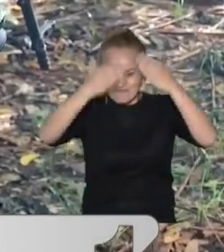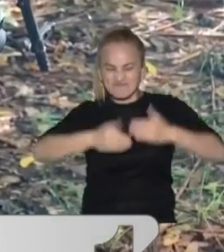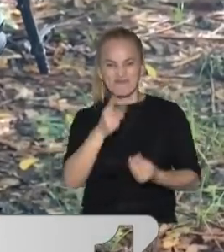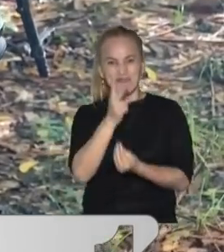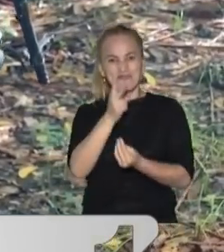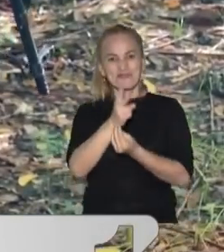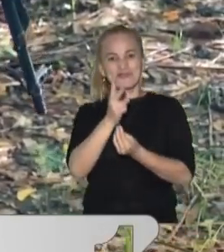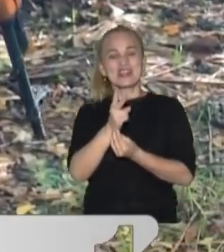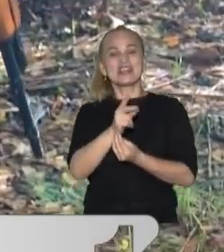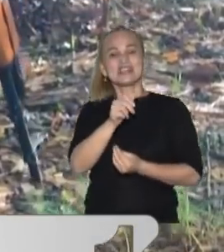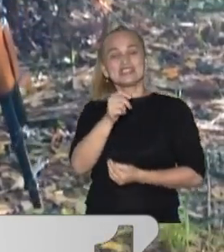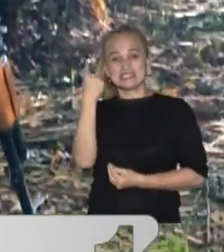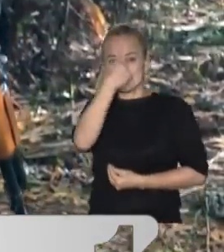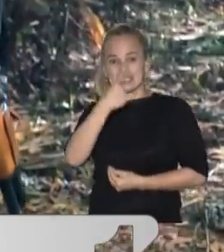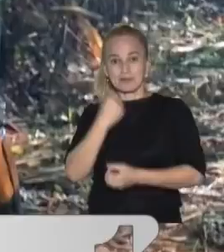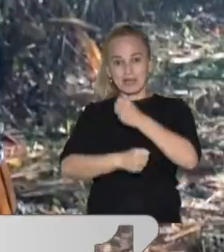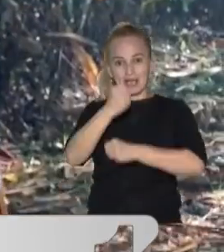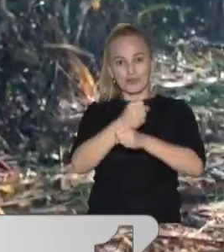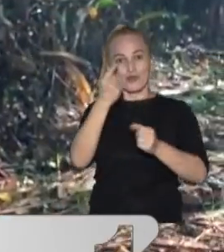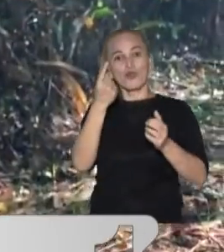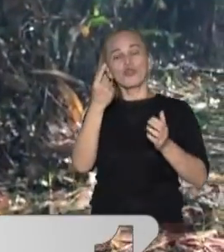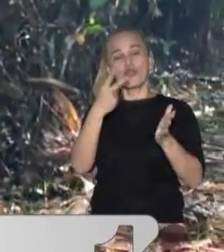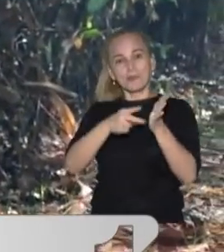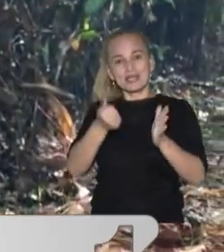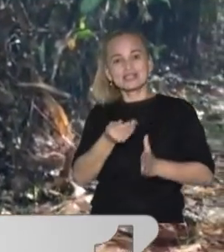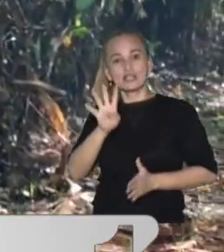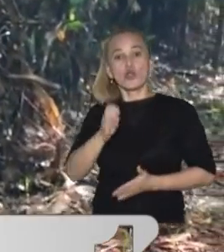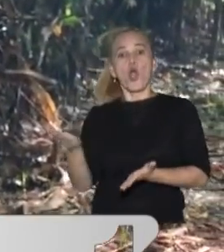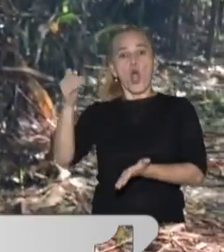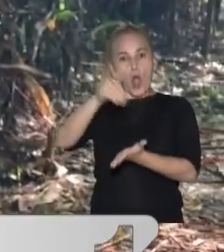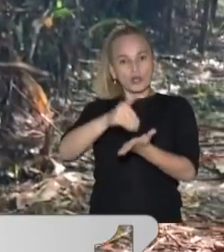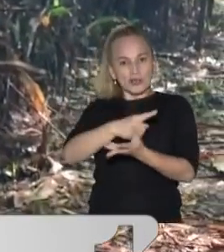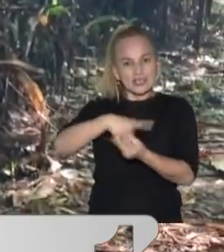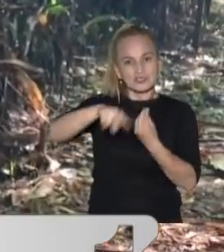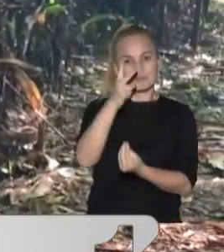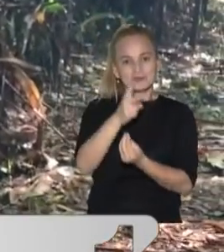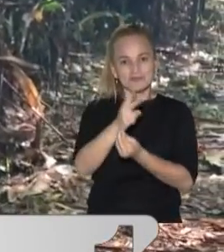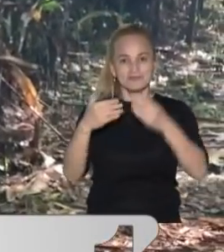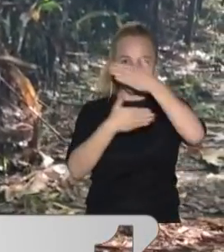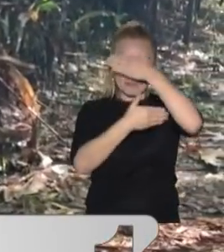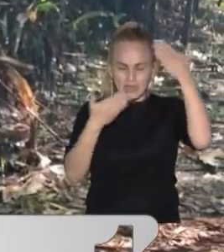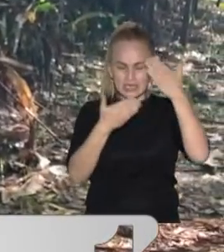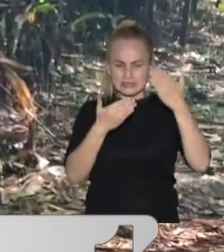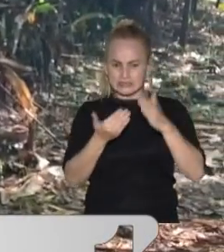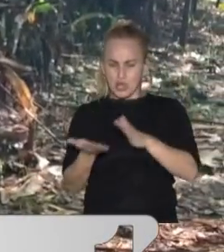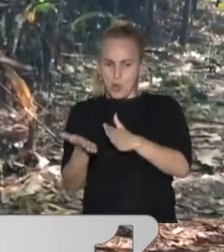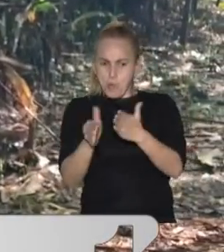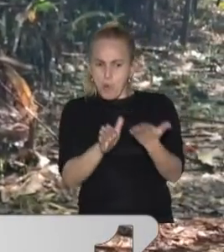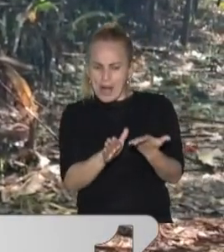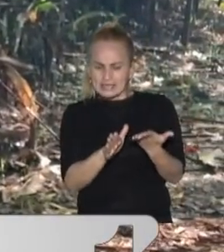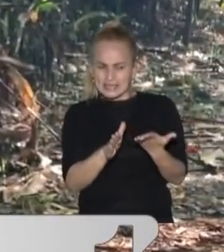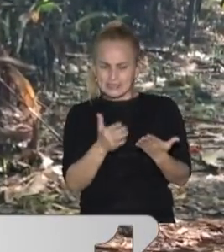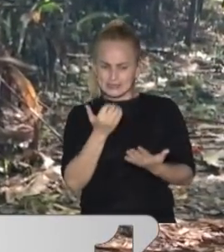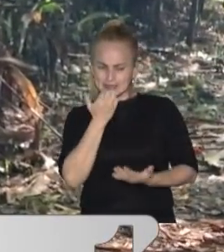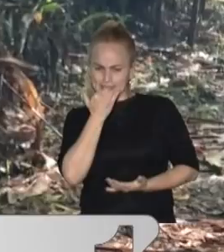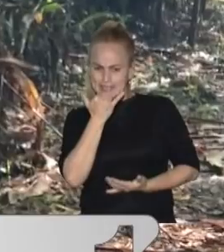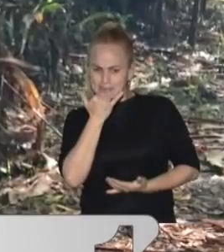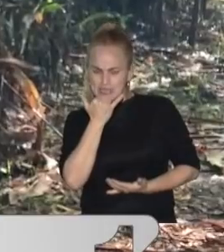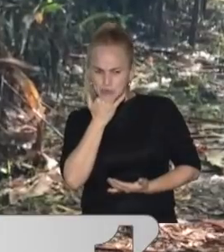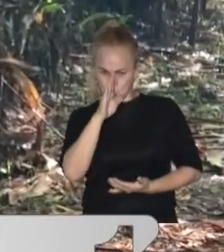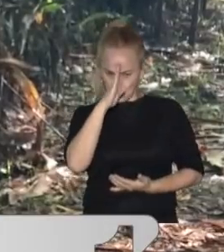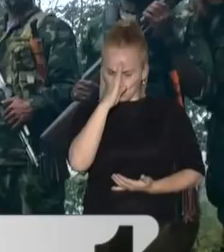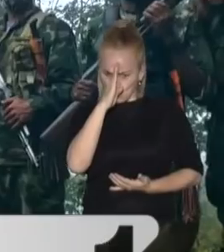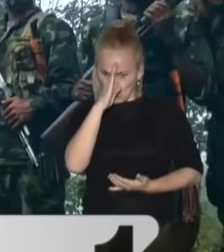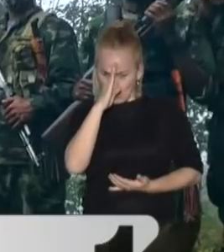la creación del grupo autodenominado Segunda Marquetalia. Sobre las circunstancias que rodearon su muerte hay muchas dudas. Este es el